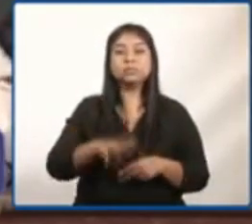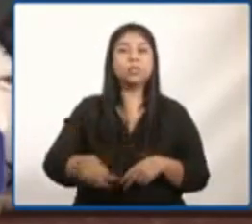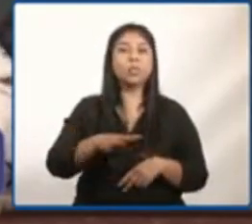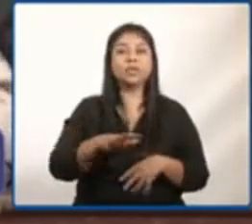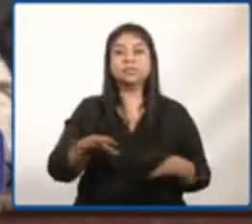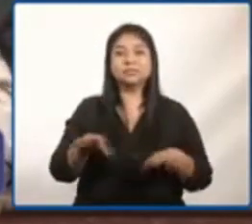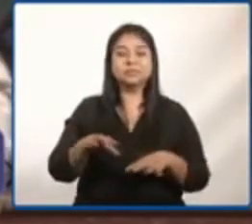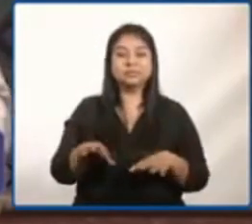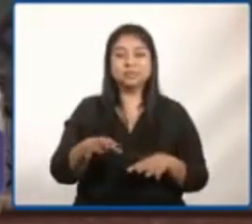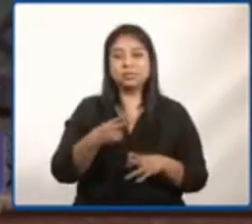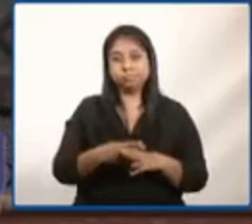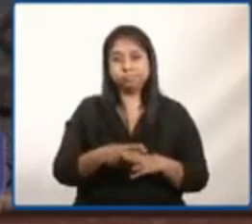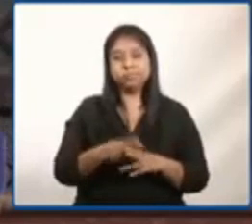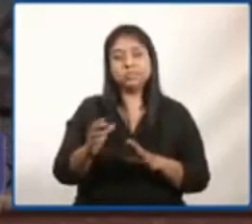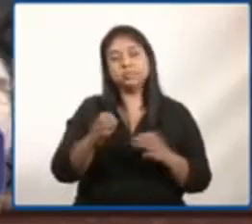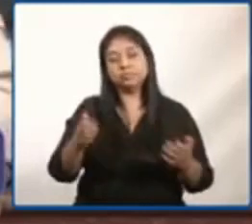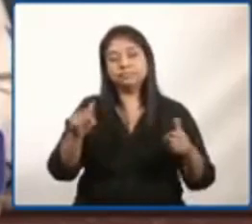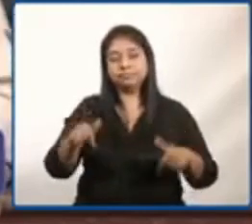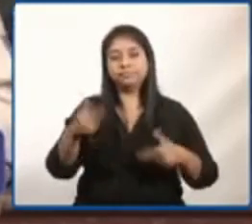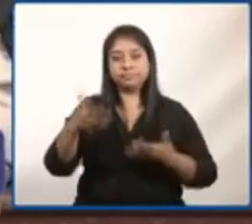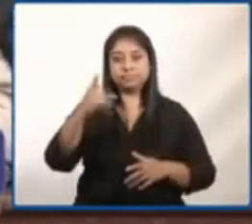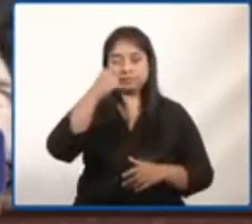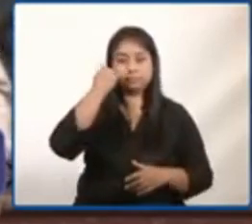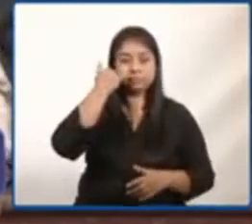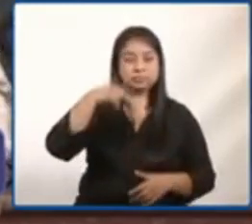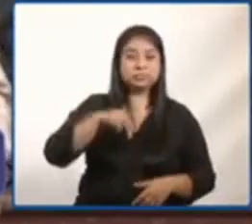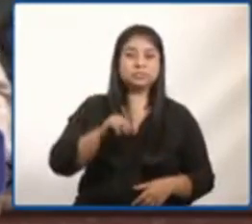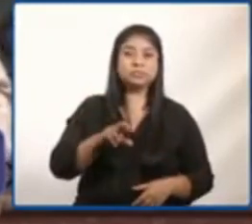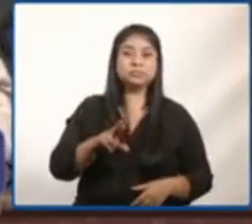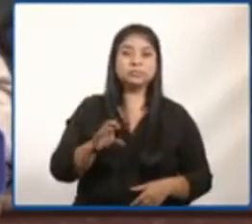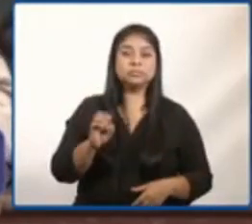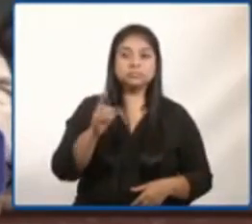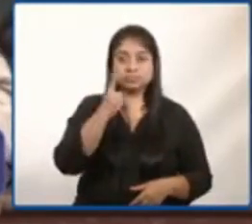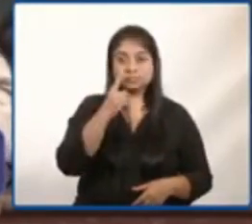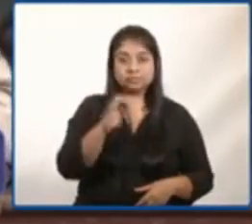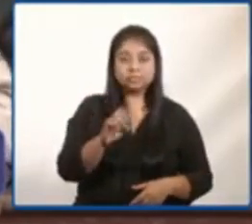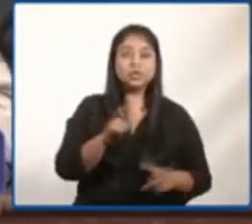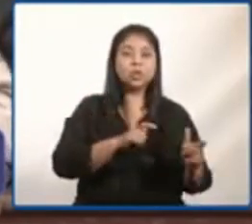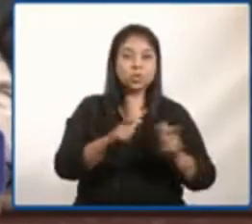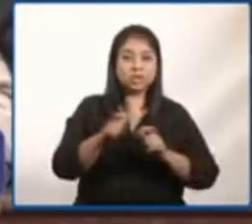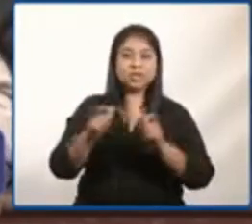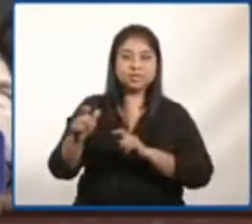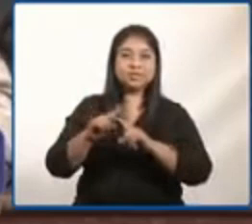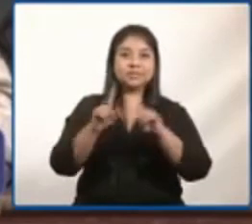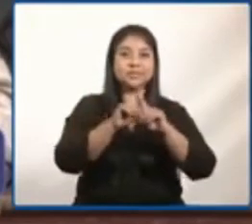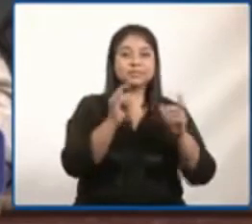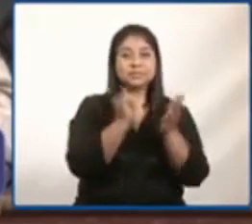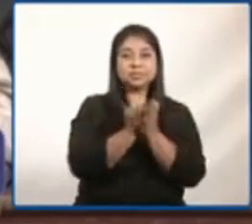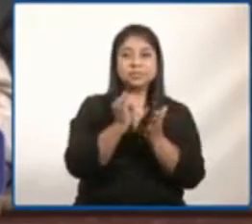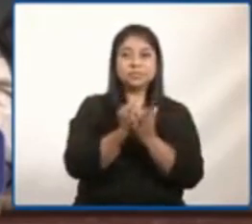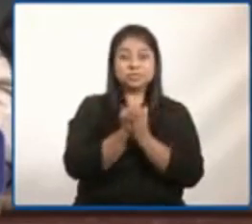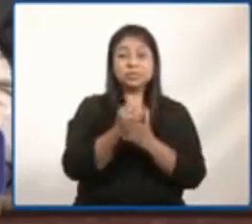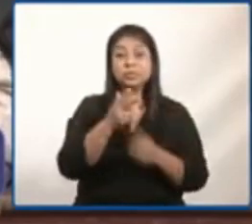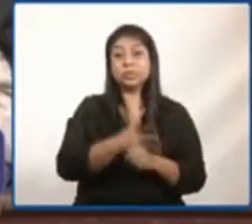actividades. Recordemos que el SINAPRECE es un esfuerzo de coordinación interinstitucional que en Guatemala se